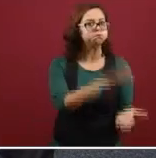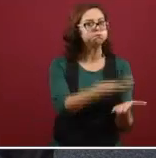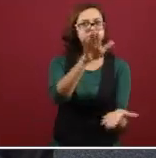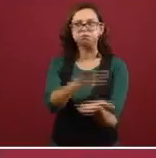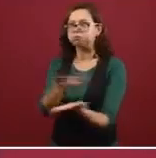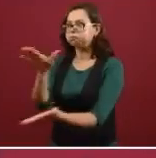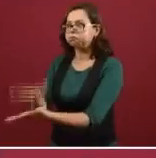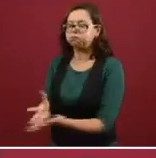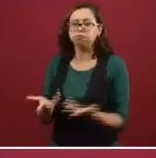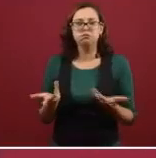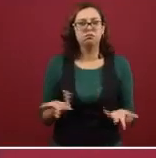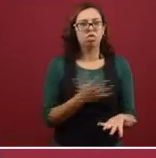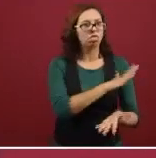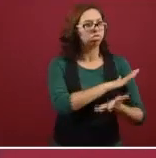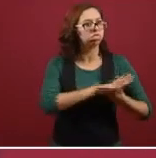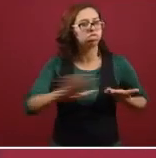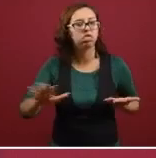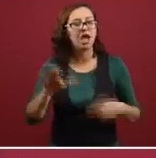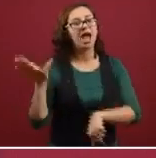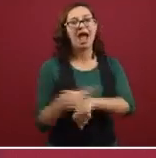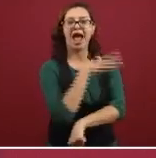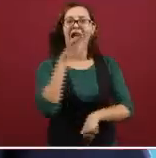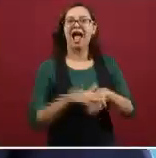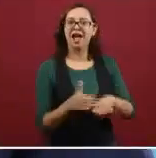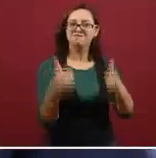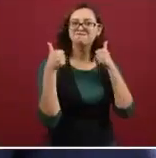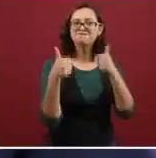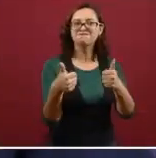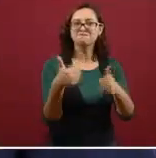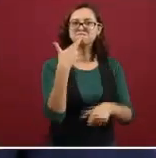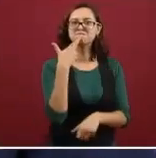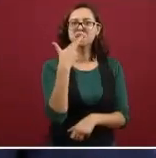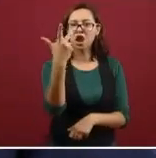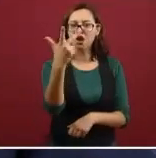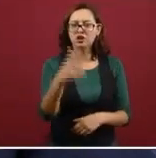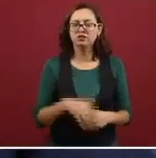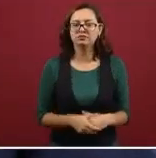y le dan una mejor calificación a Pemex.